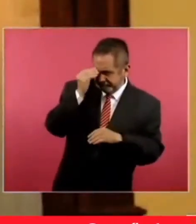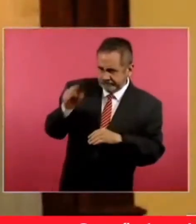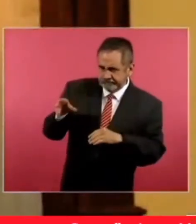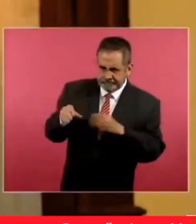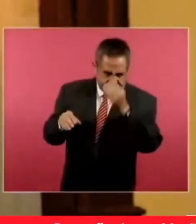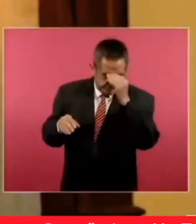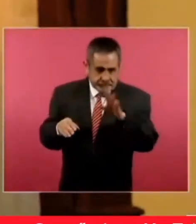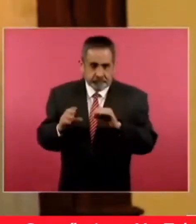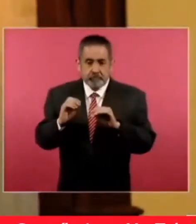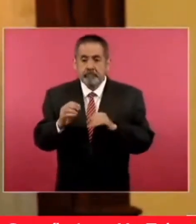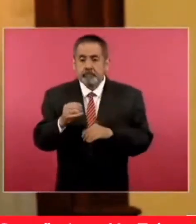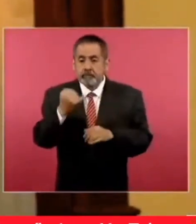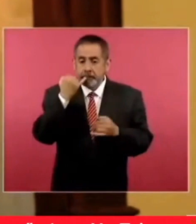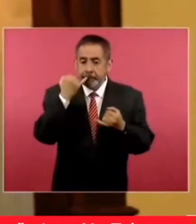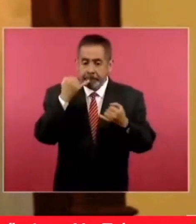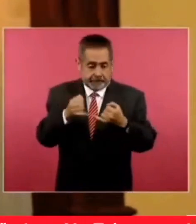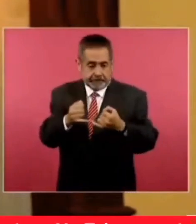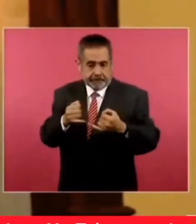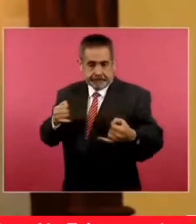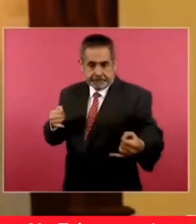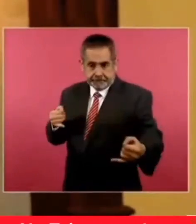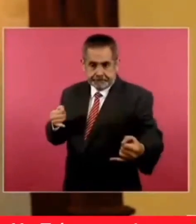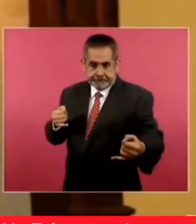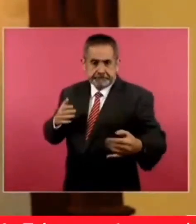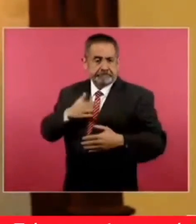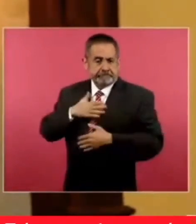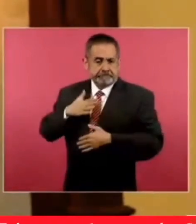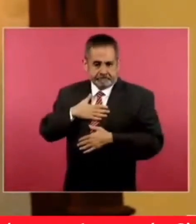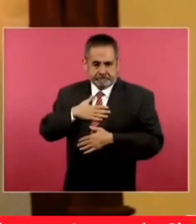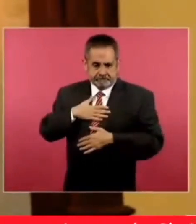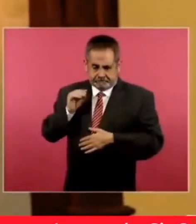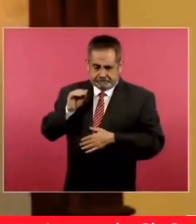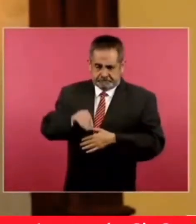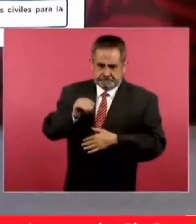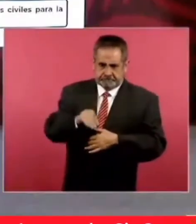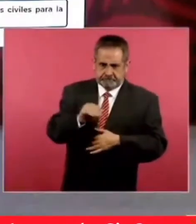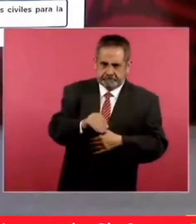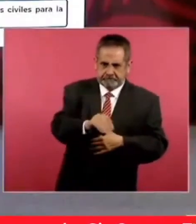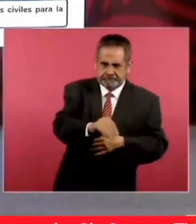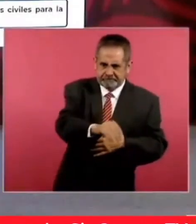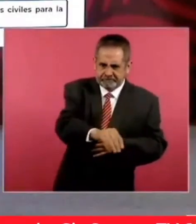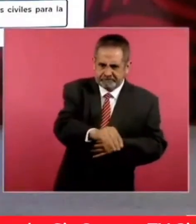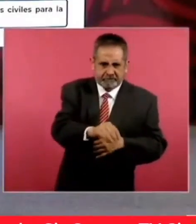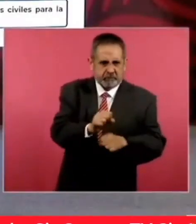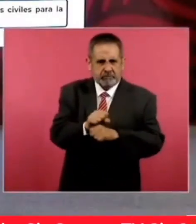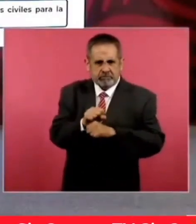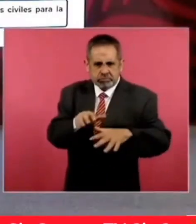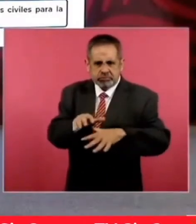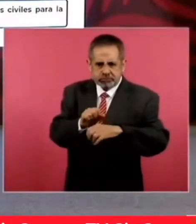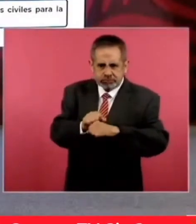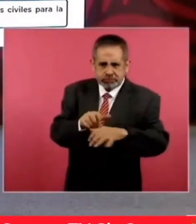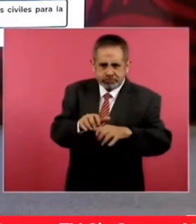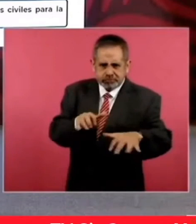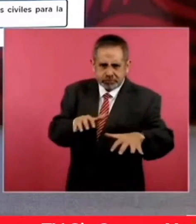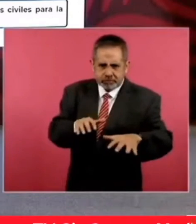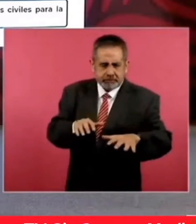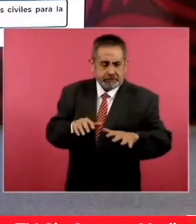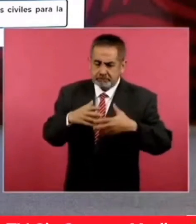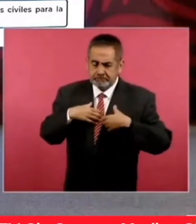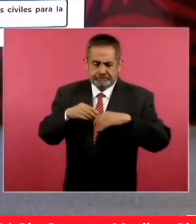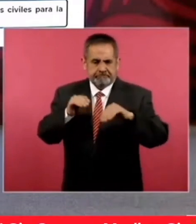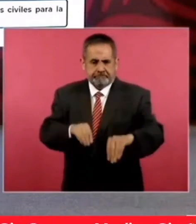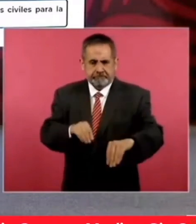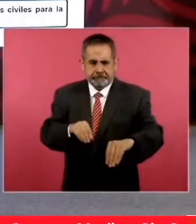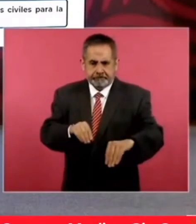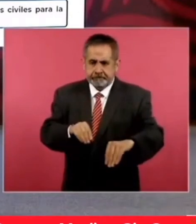áreas áreas de tránsito áreas de que tienen pues alguna interés en conservar